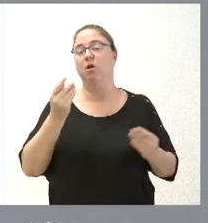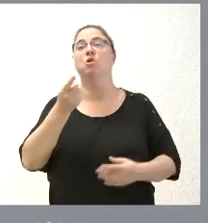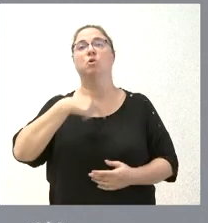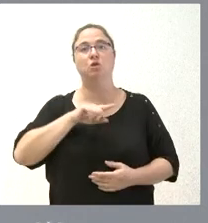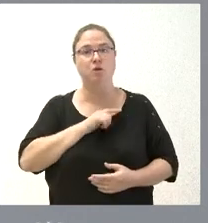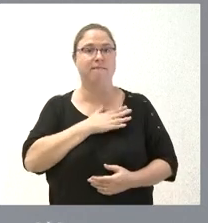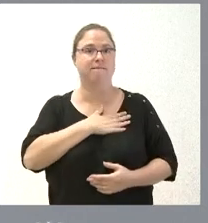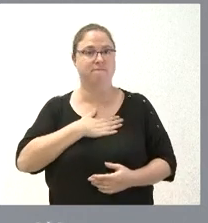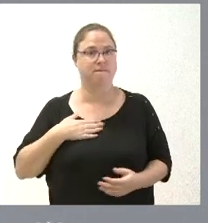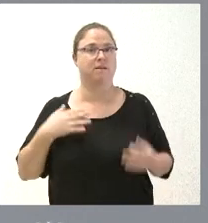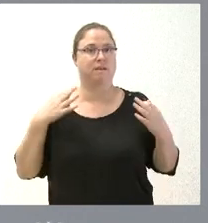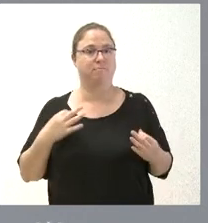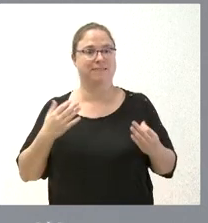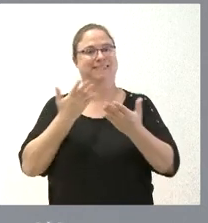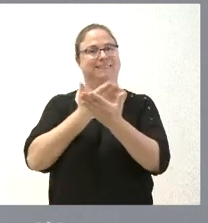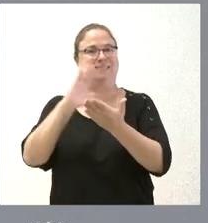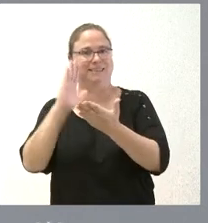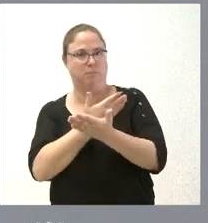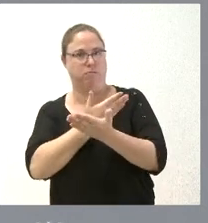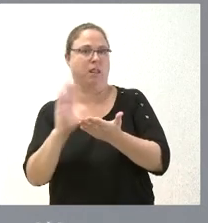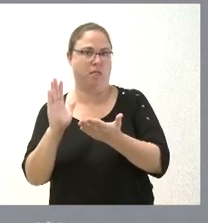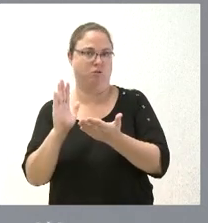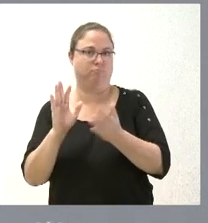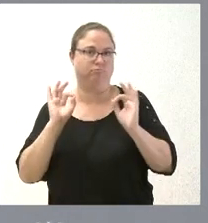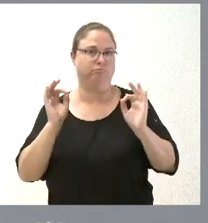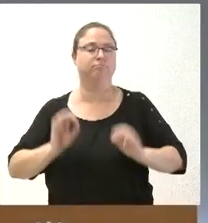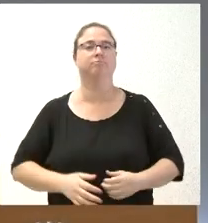creemos en la separación de poderes en nuestra comunidad autónoma